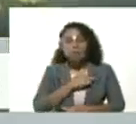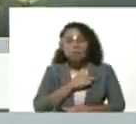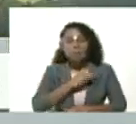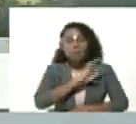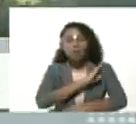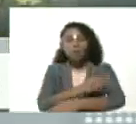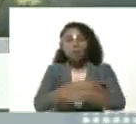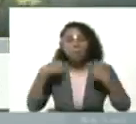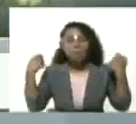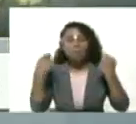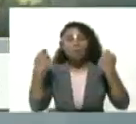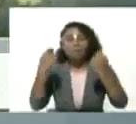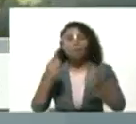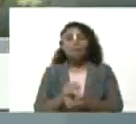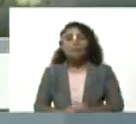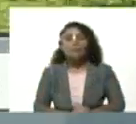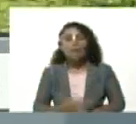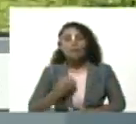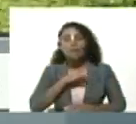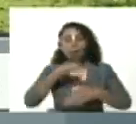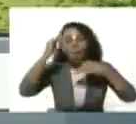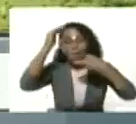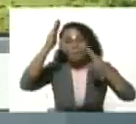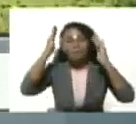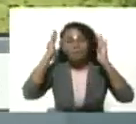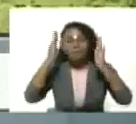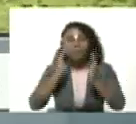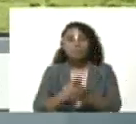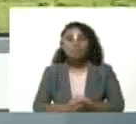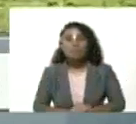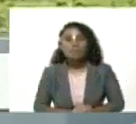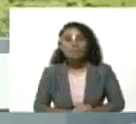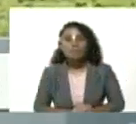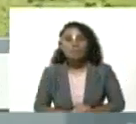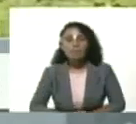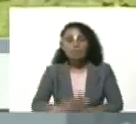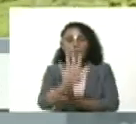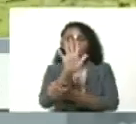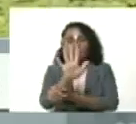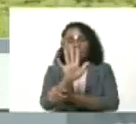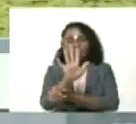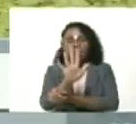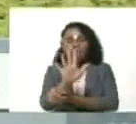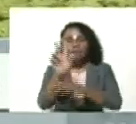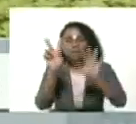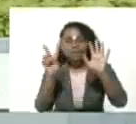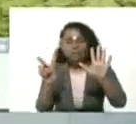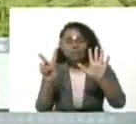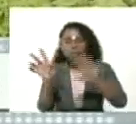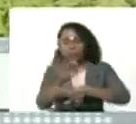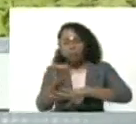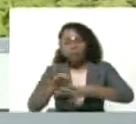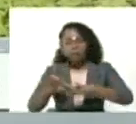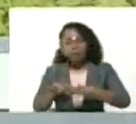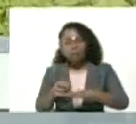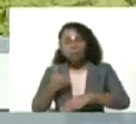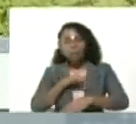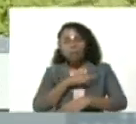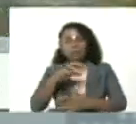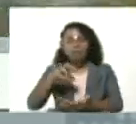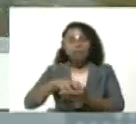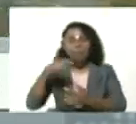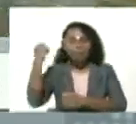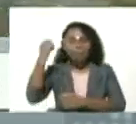poder popular. Estamos atendiendo 5 de los 7 municipios de nuestro estado